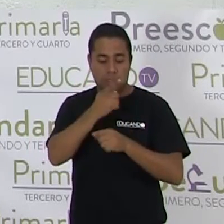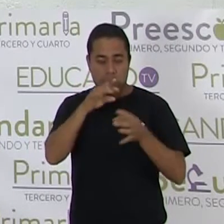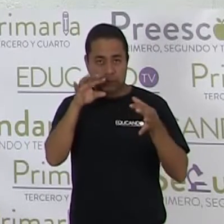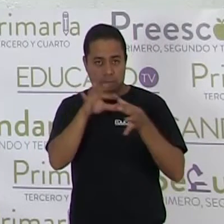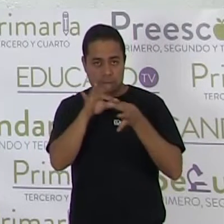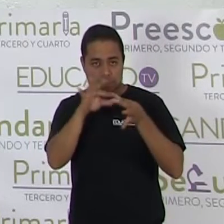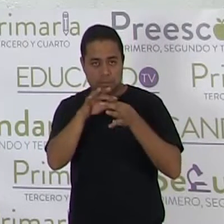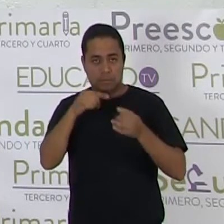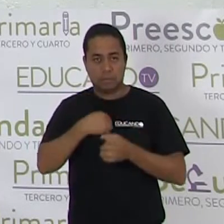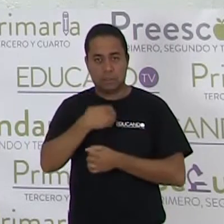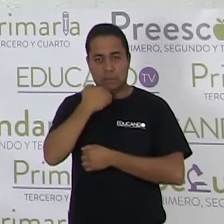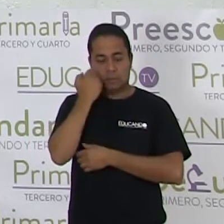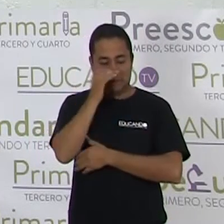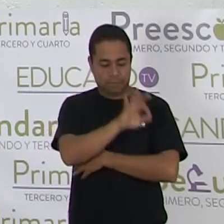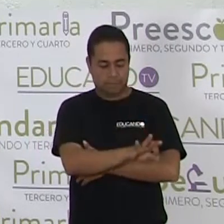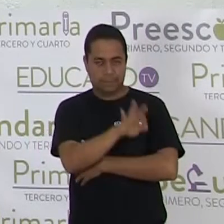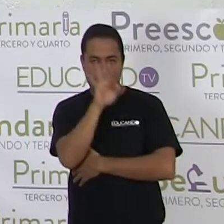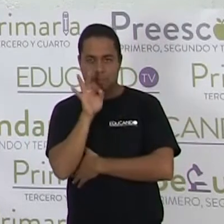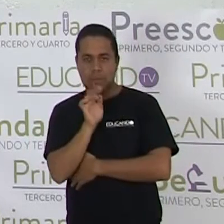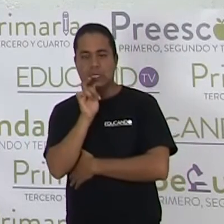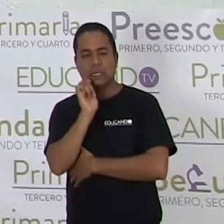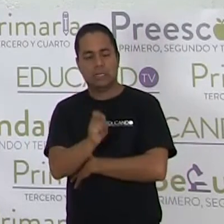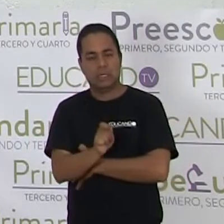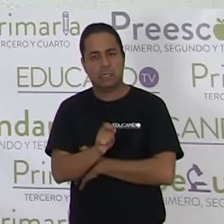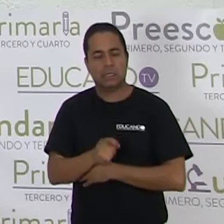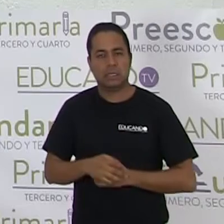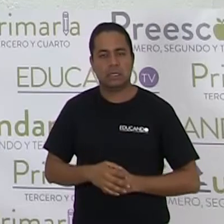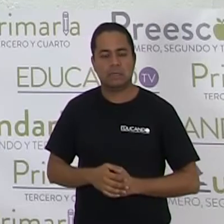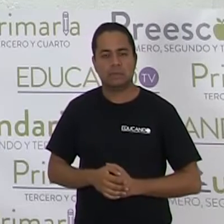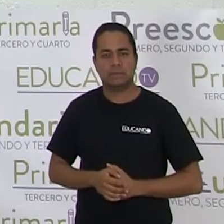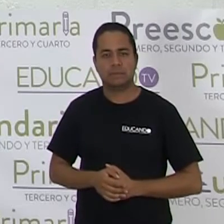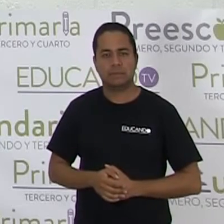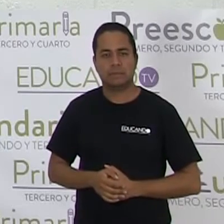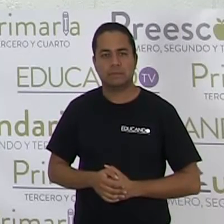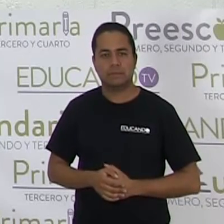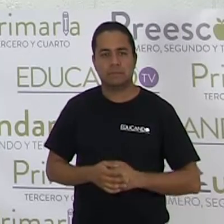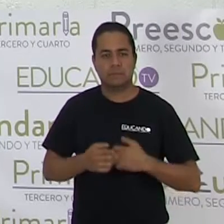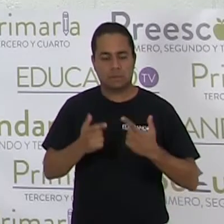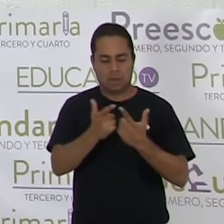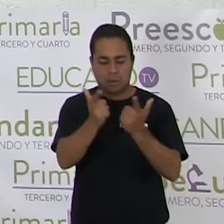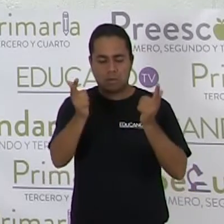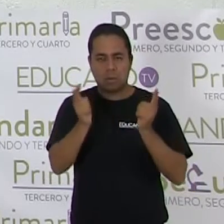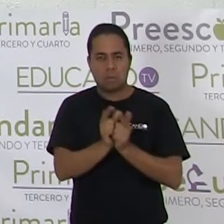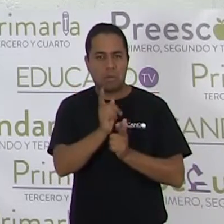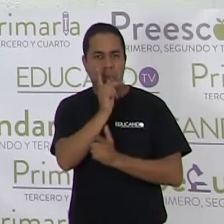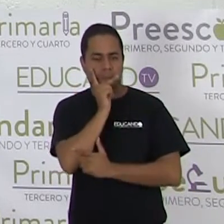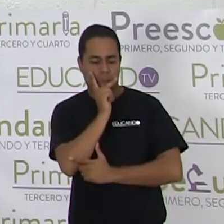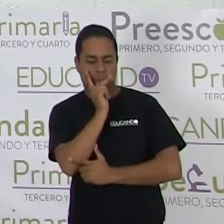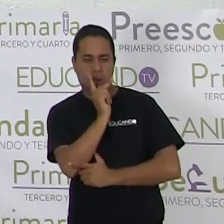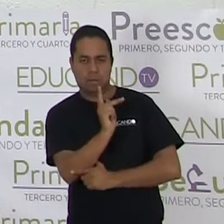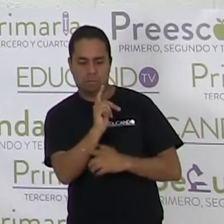quiero rescatar lo que son las palabras